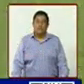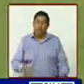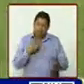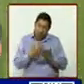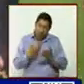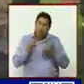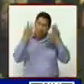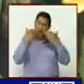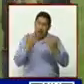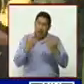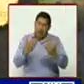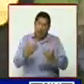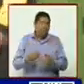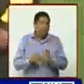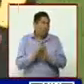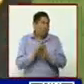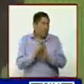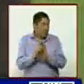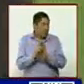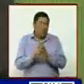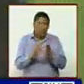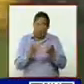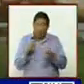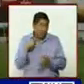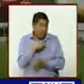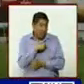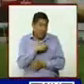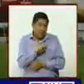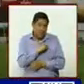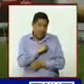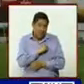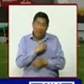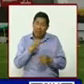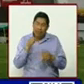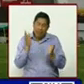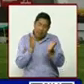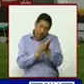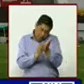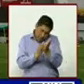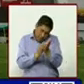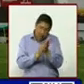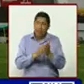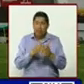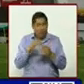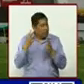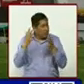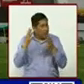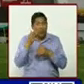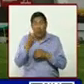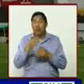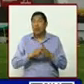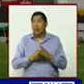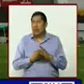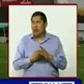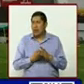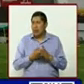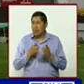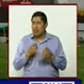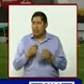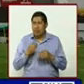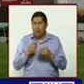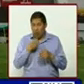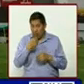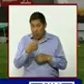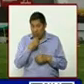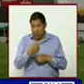Pablo, te quiero agradecer por estos minutos con la cancha, la verdad te queríamos tener siempre y éxitos, la verdad, porque nosotros, yo, al igual que tú, también he empezado en este mundo del